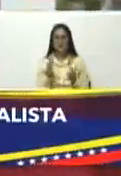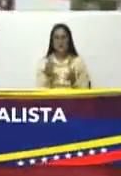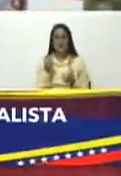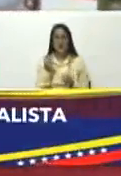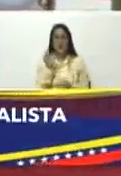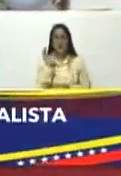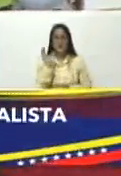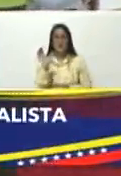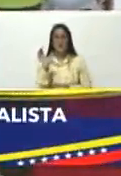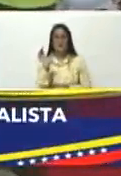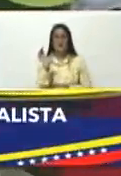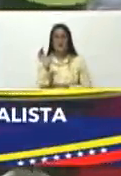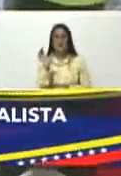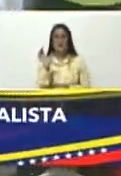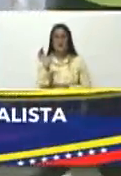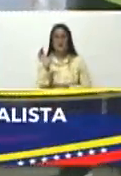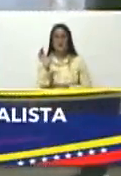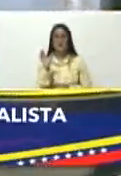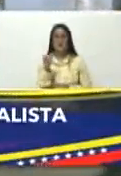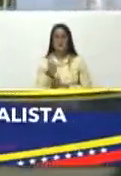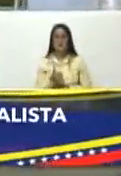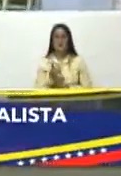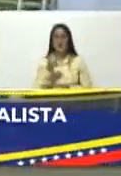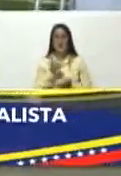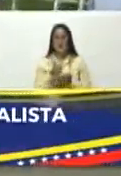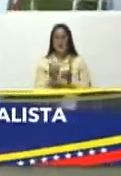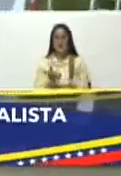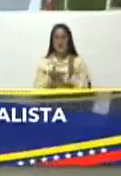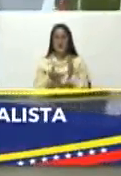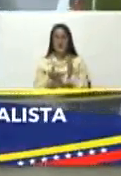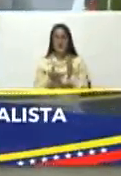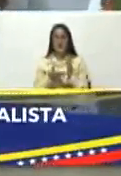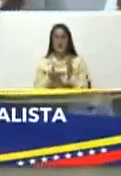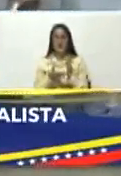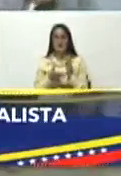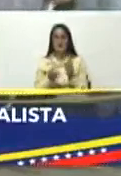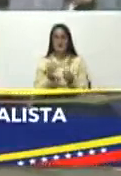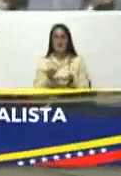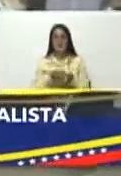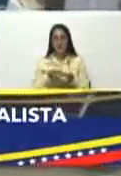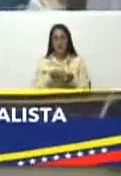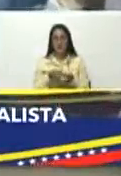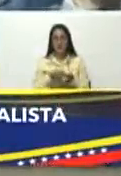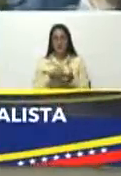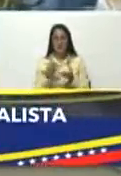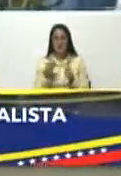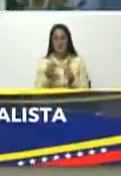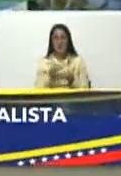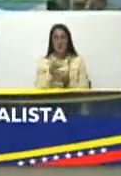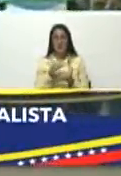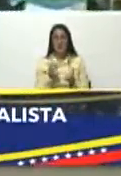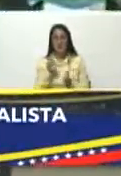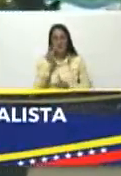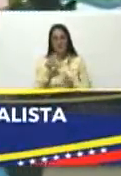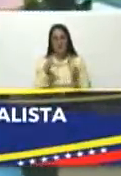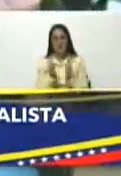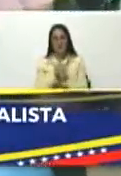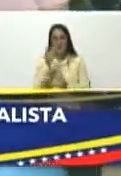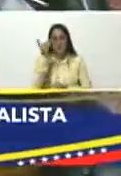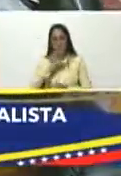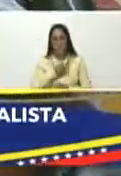país se ha dado tantas ayudas técnicas, se han solucionado tanto problema con las personas con